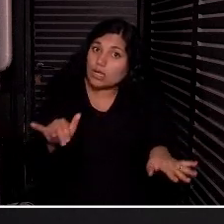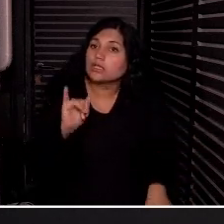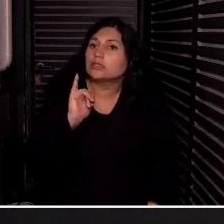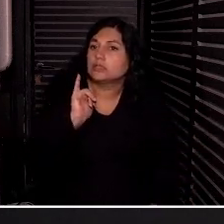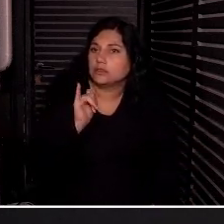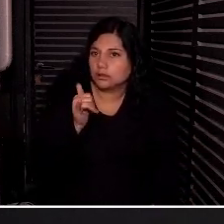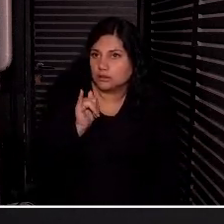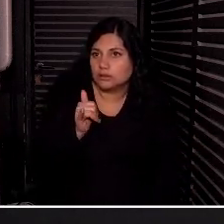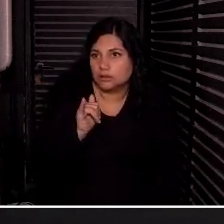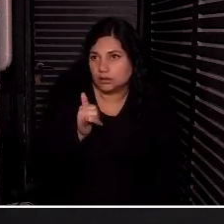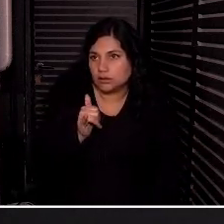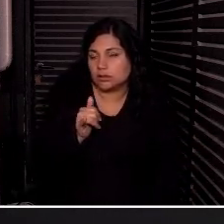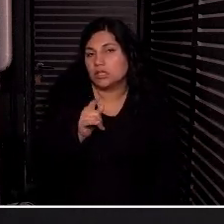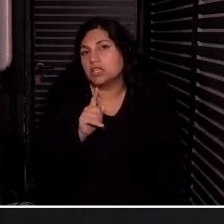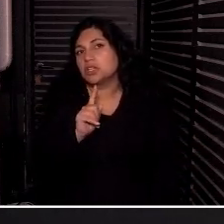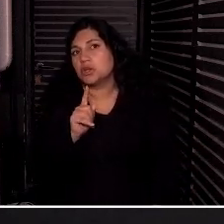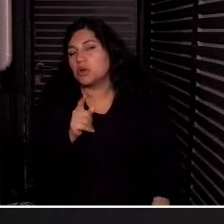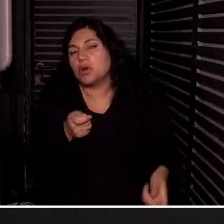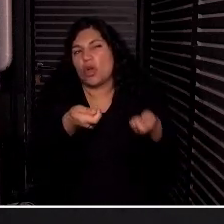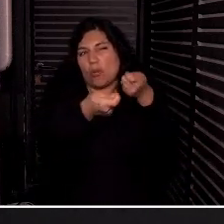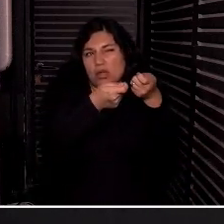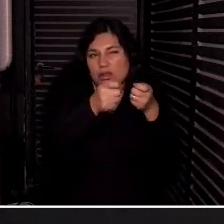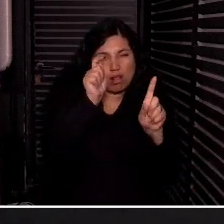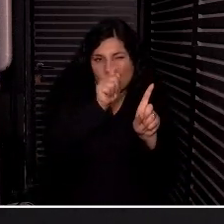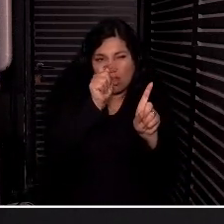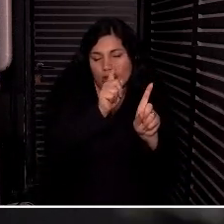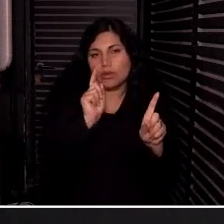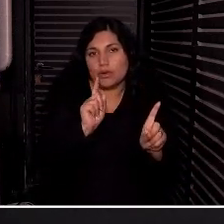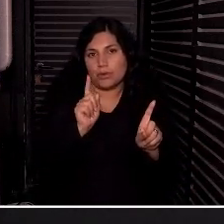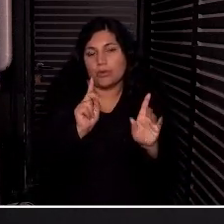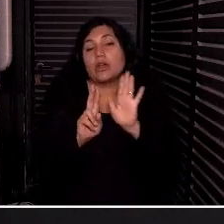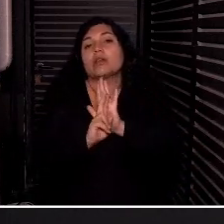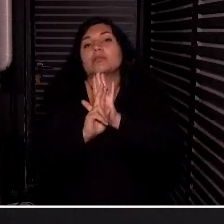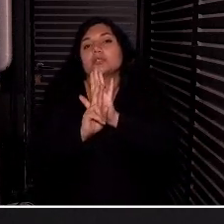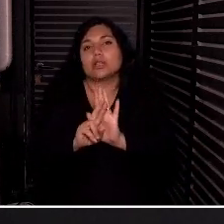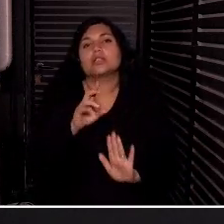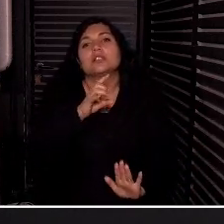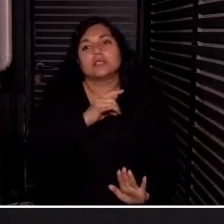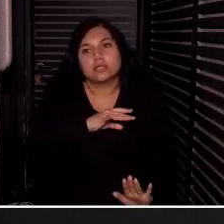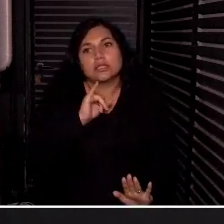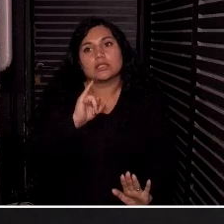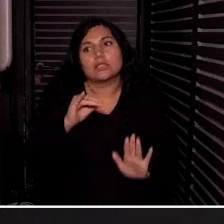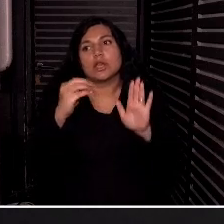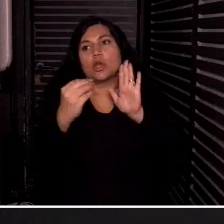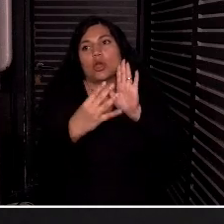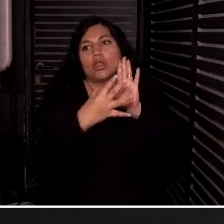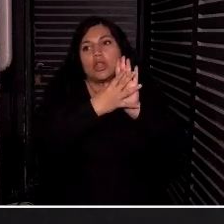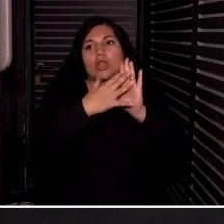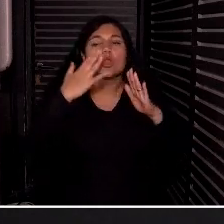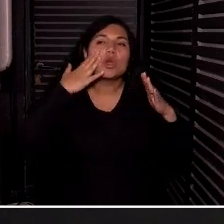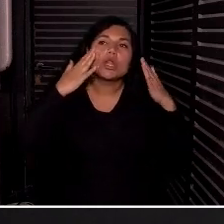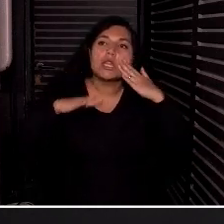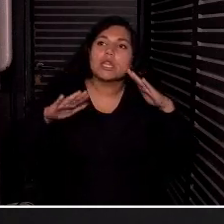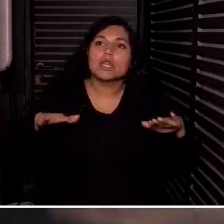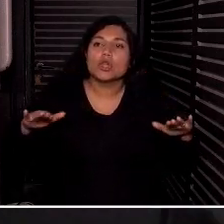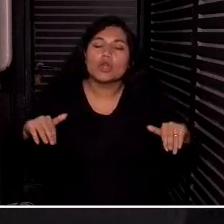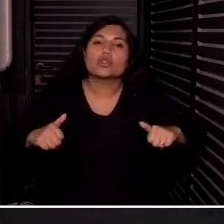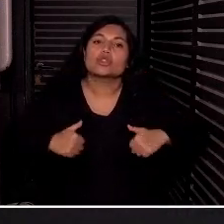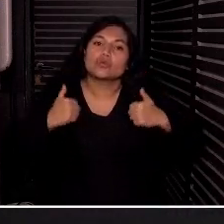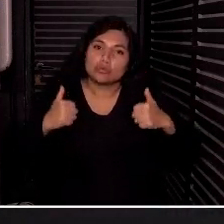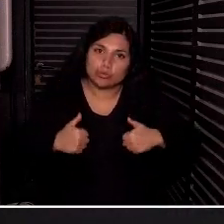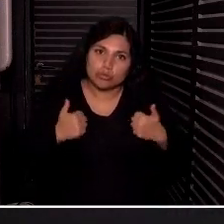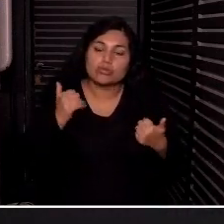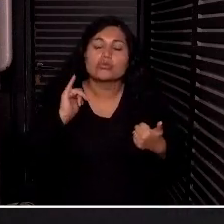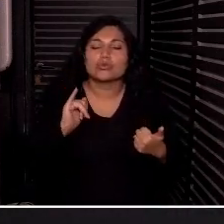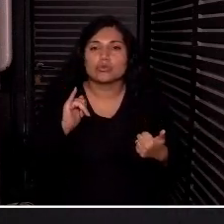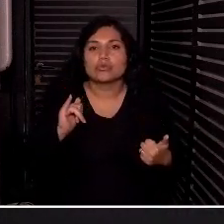ámbito comercial nuestra representatividad de chile y naturalmente el contenido de niños niñas y adolescentes y algo de cultura